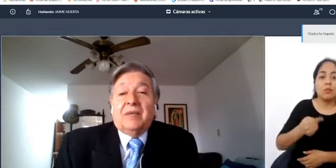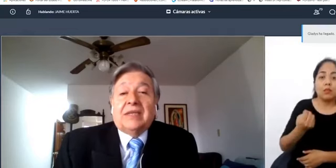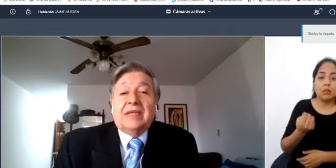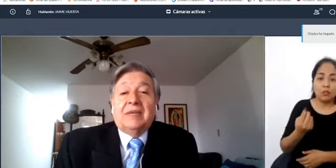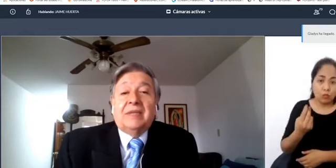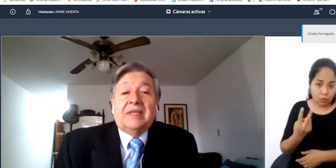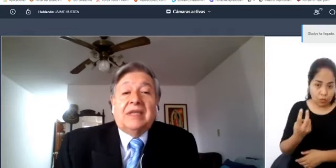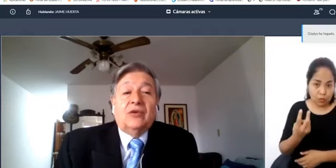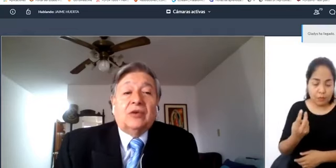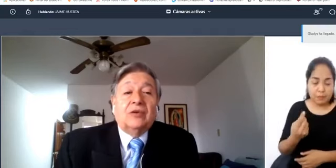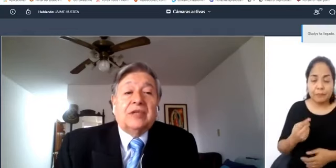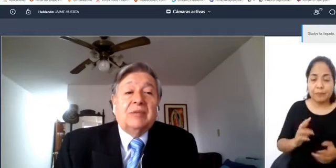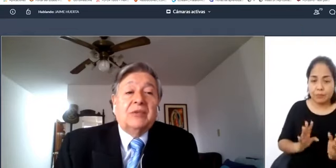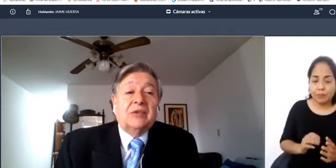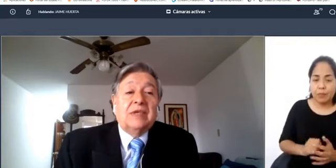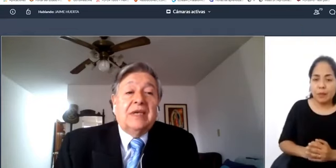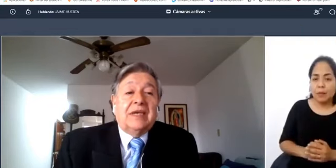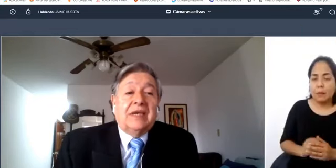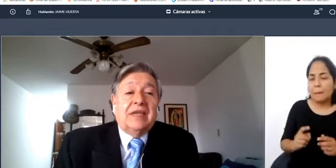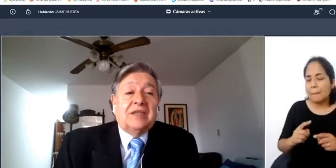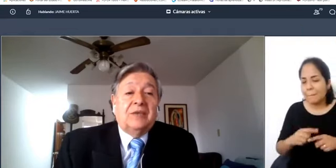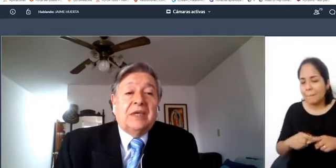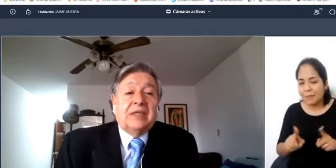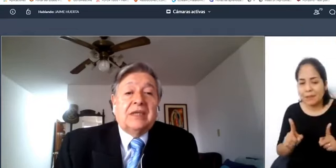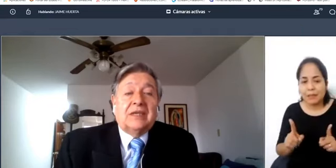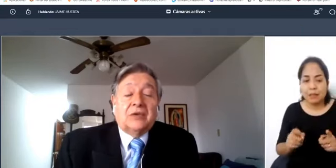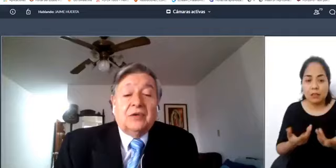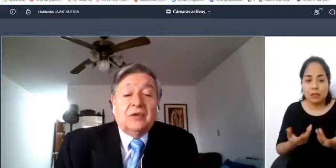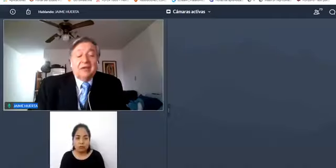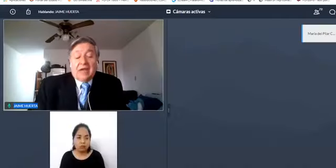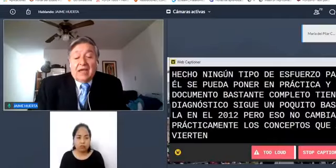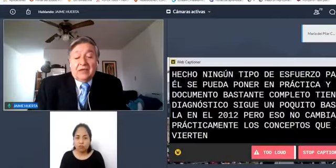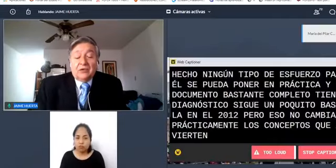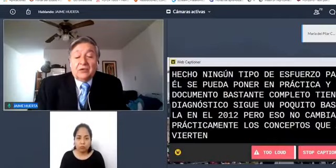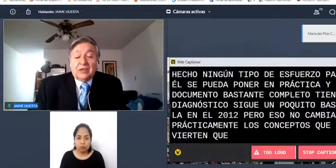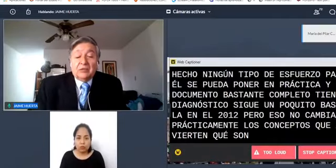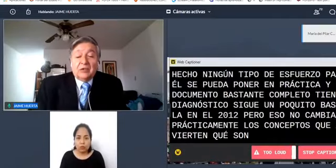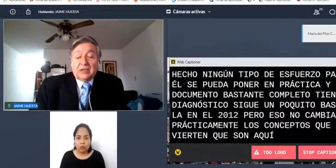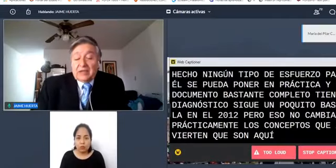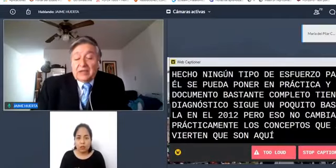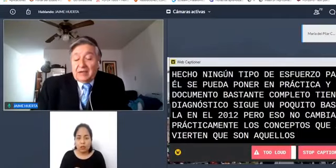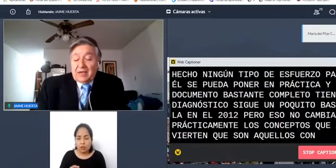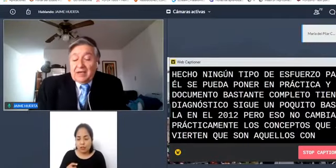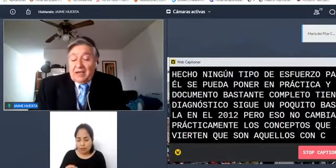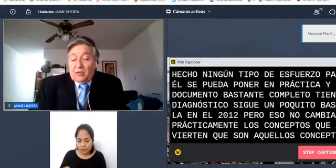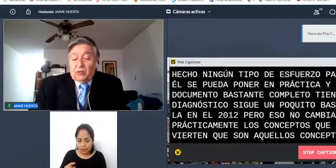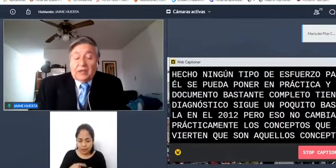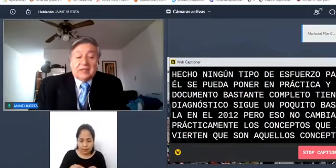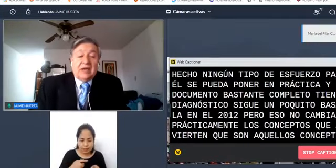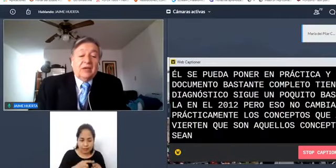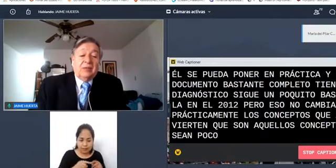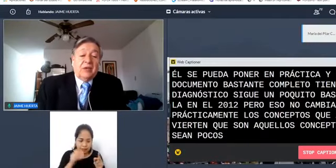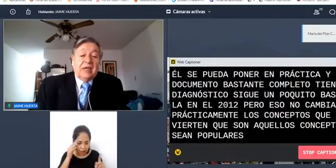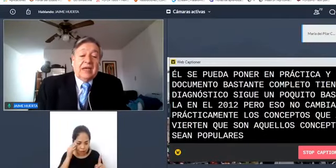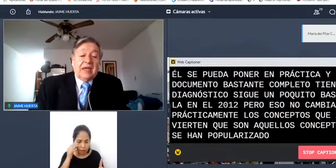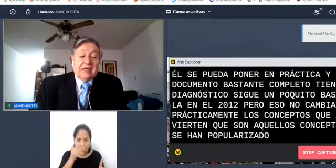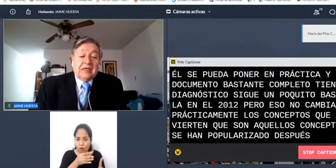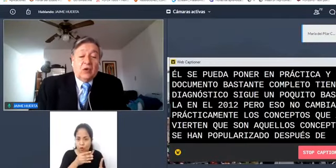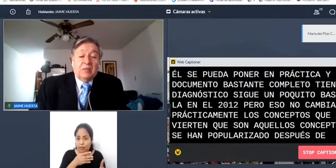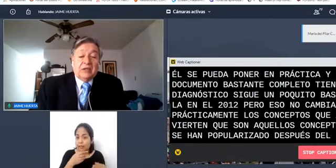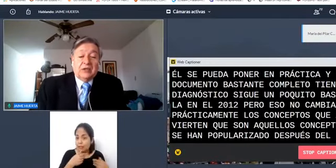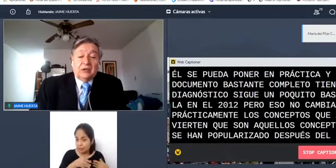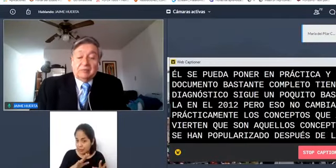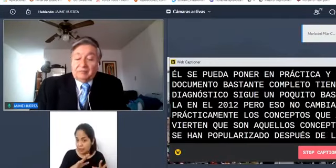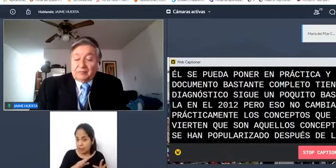prácticamente los conceptos que ahí se vierten, que son aquellos conceptos que se han popularizado después de la